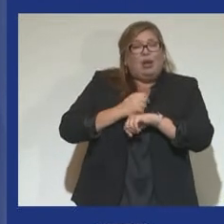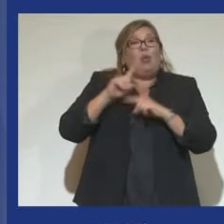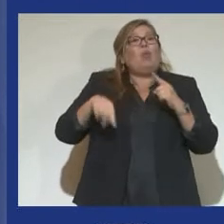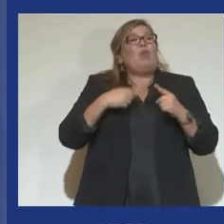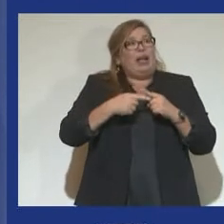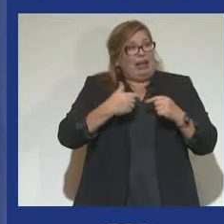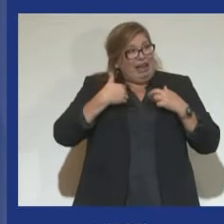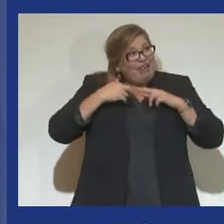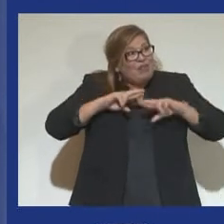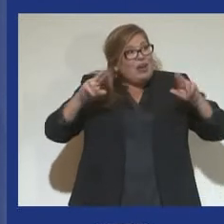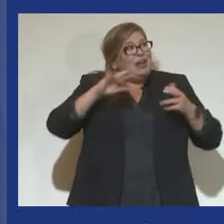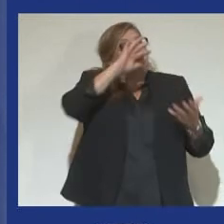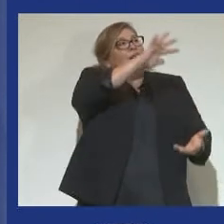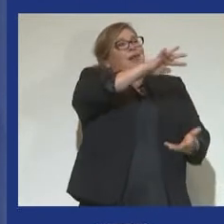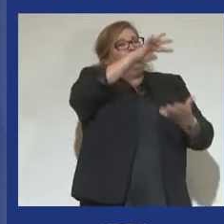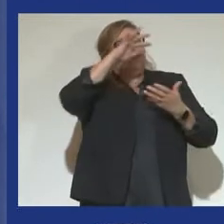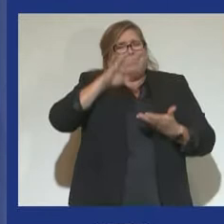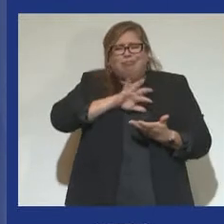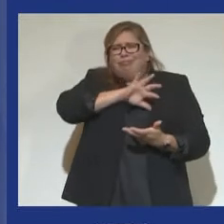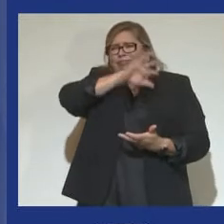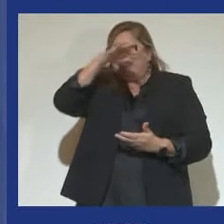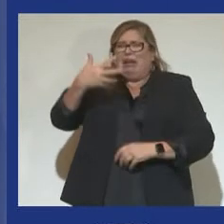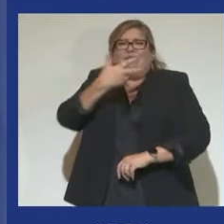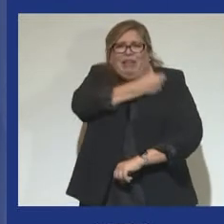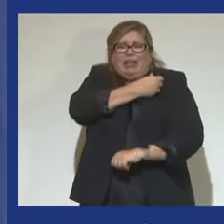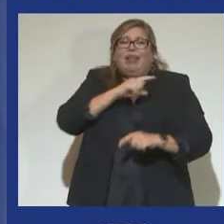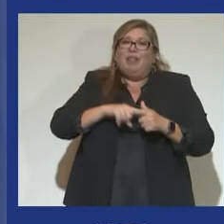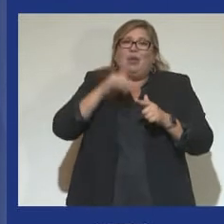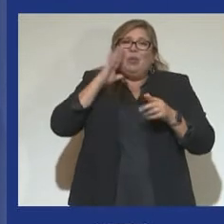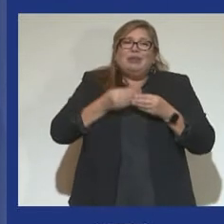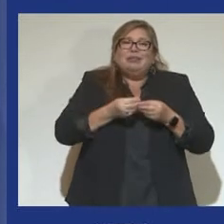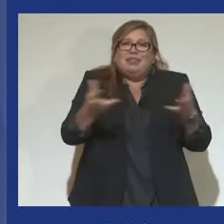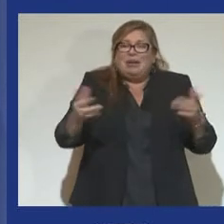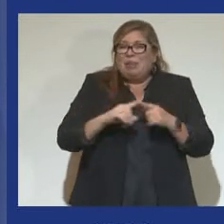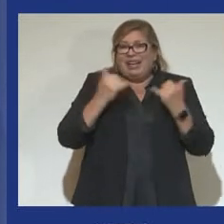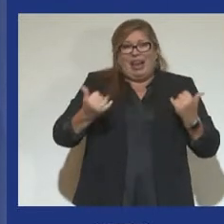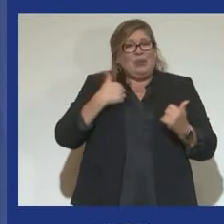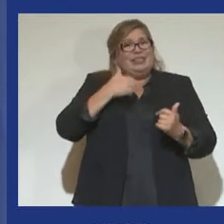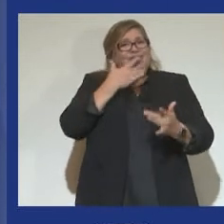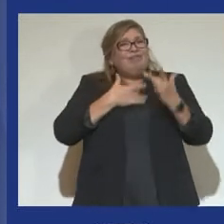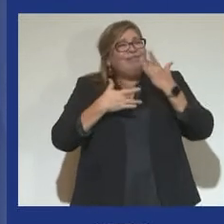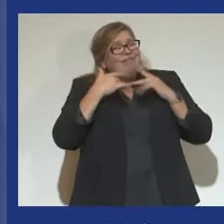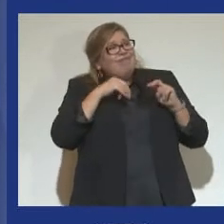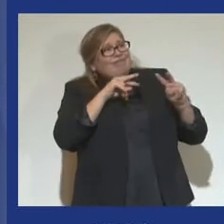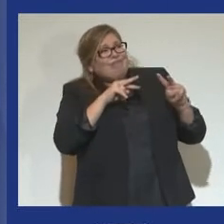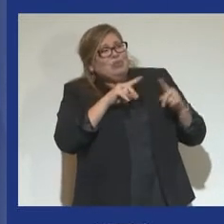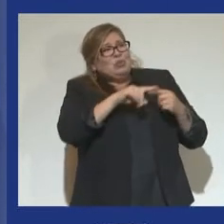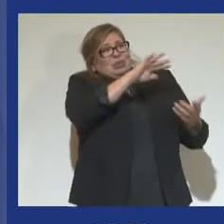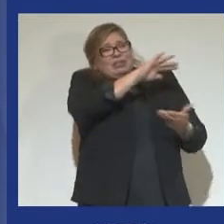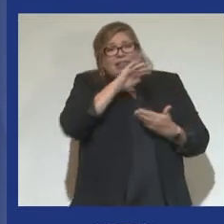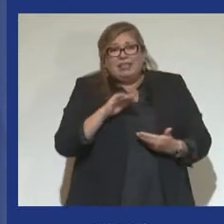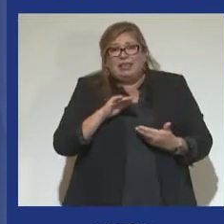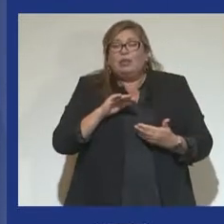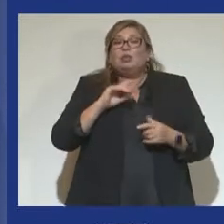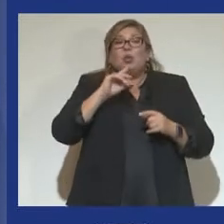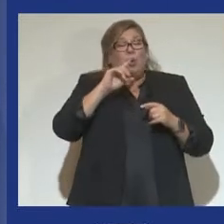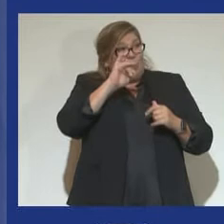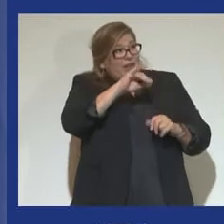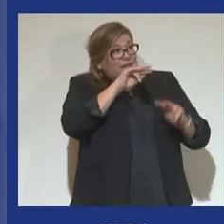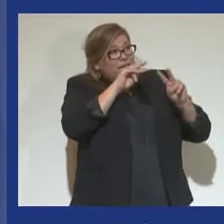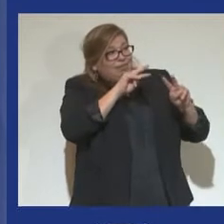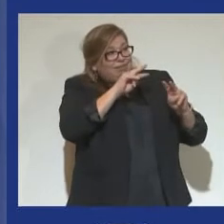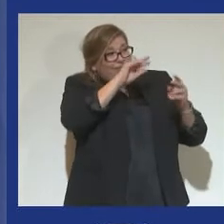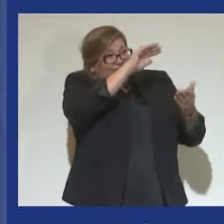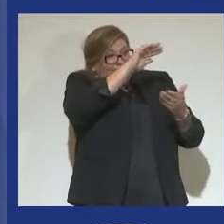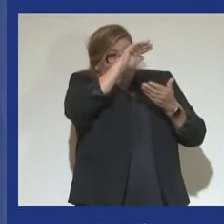haya abundancia y ojalá que eso pase en la próxima administración pero en este momento es escasa la cantidad de vacunas y estamos tratando